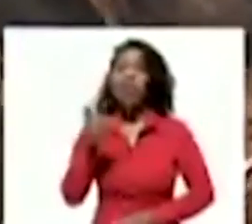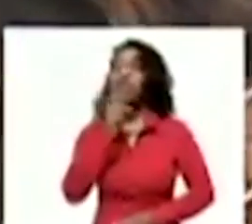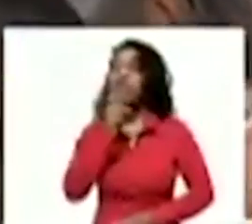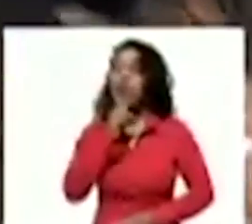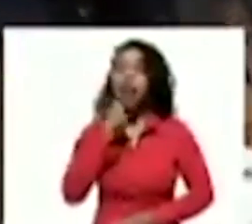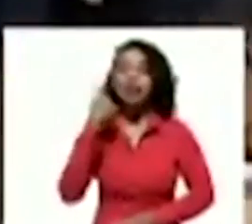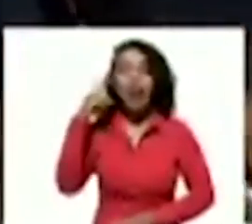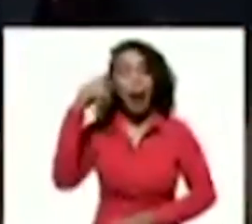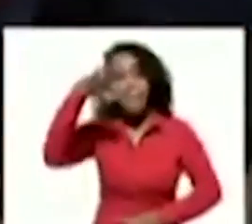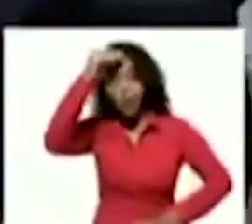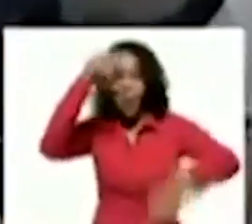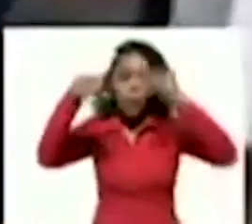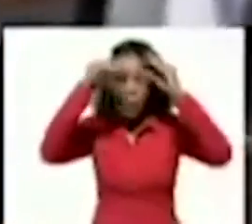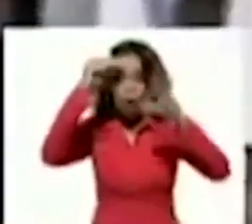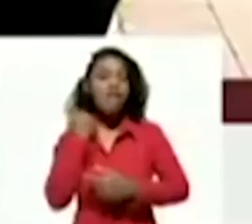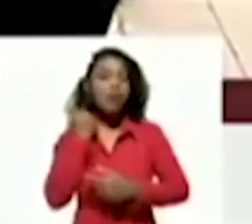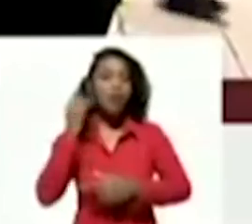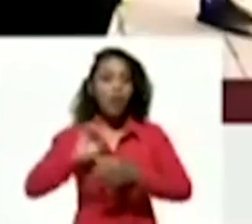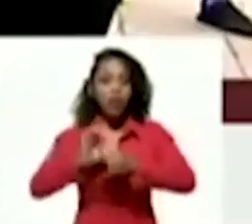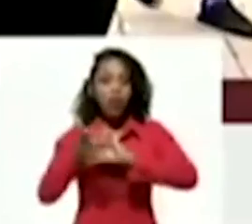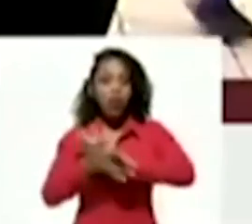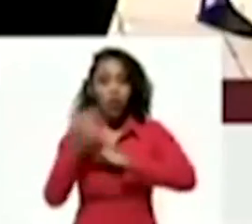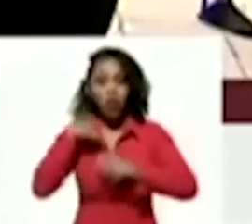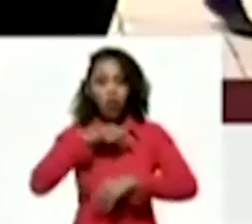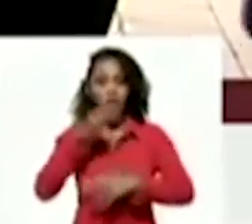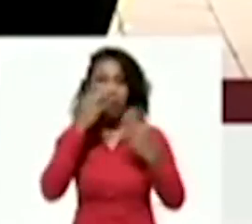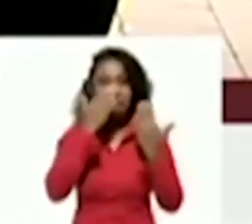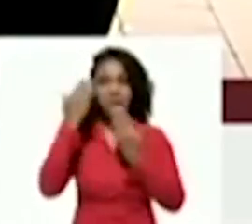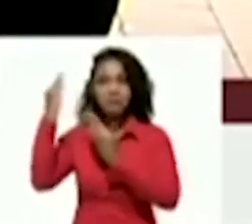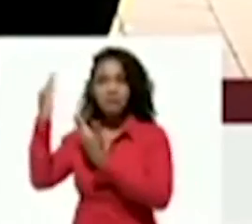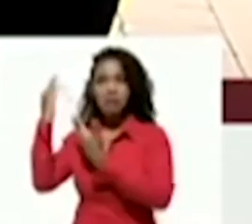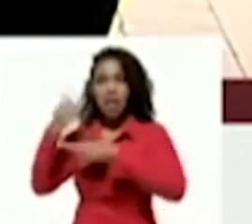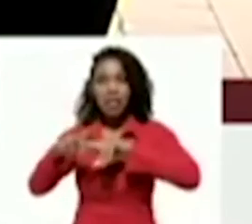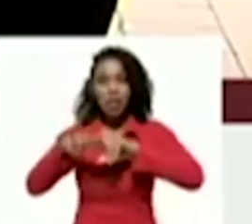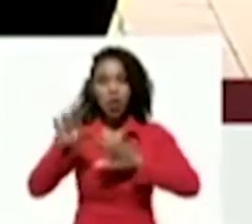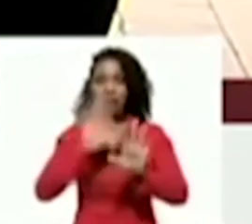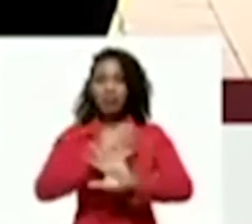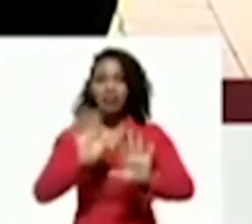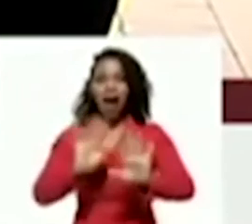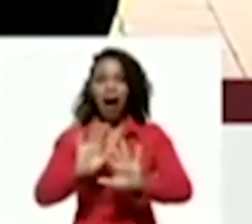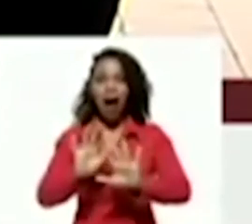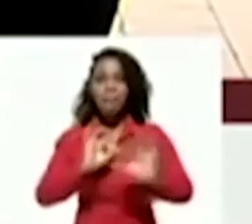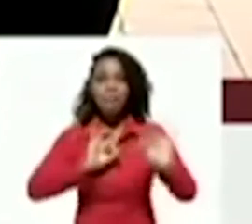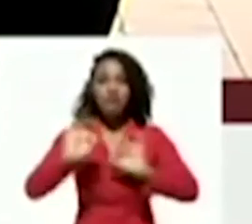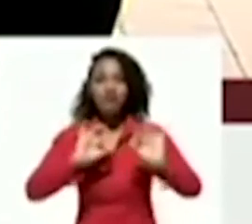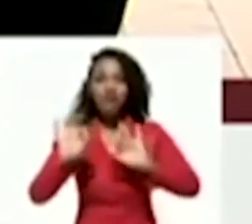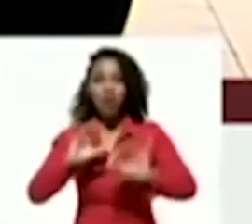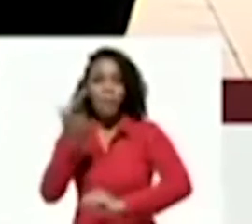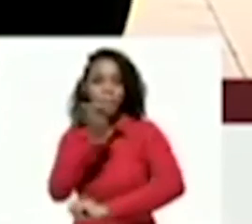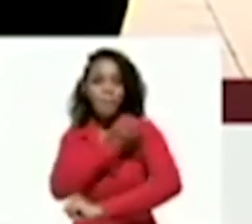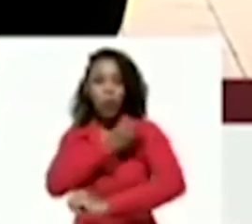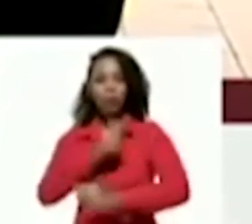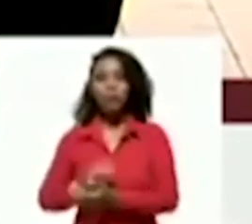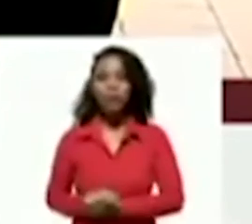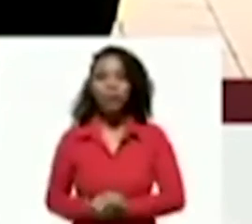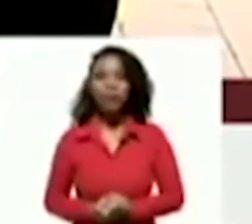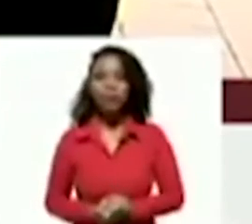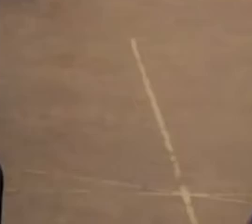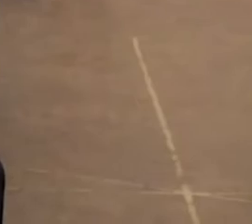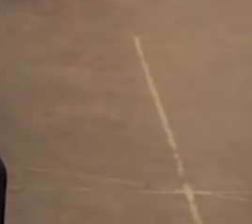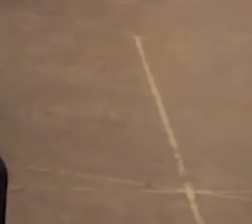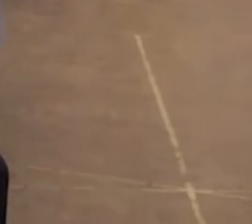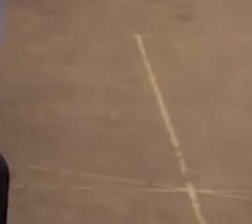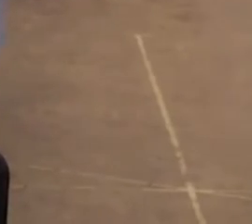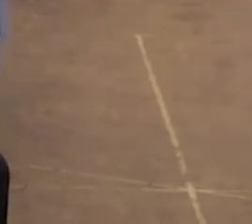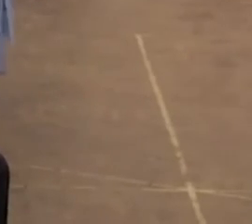planteles educativos a los niños a partir de 12 años, pero a los centros de salud puede acudir cualquier persona a